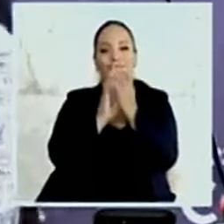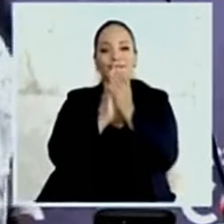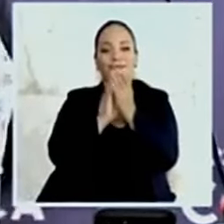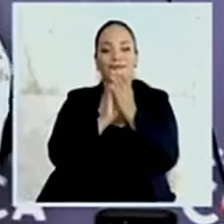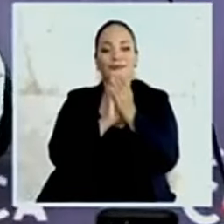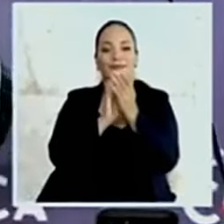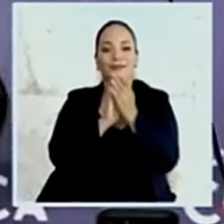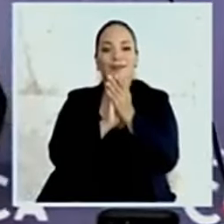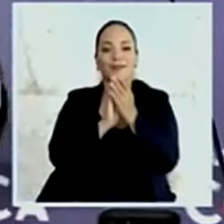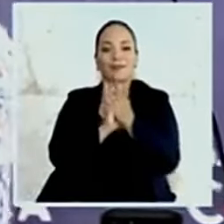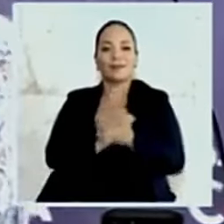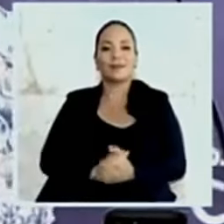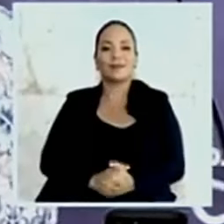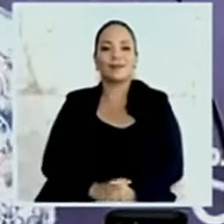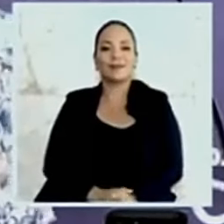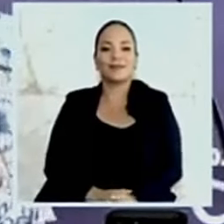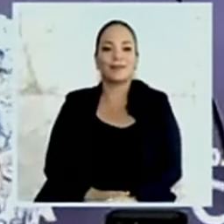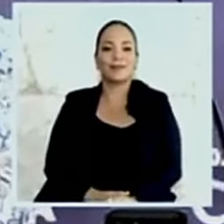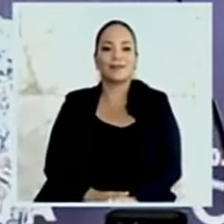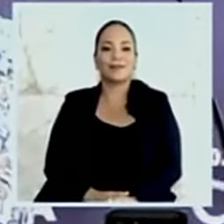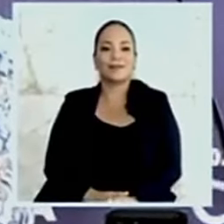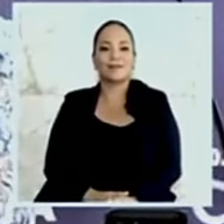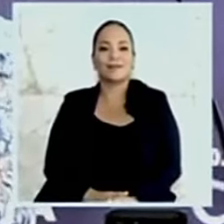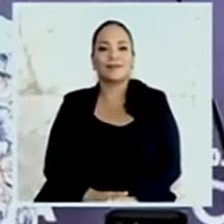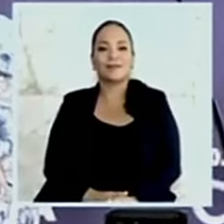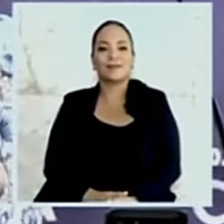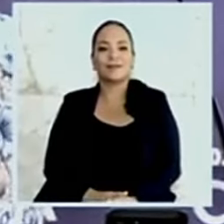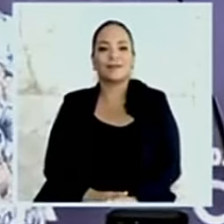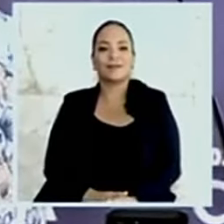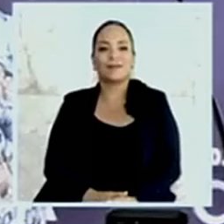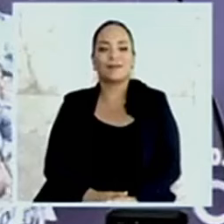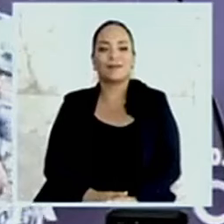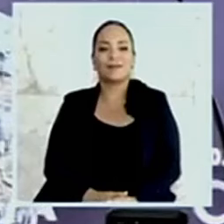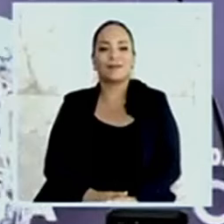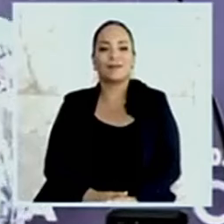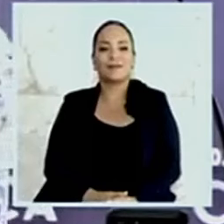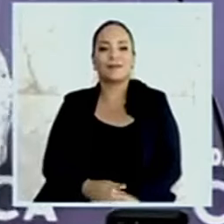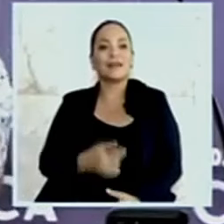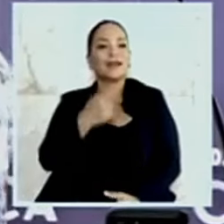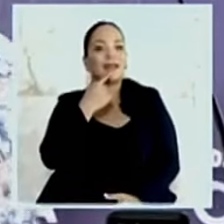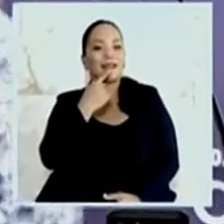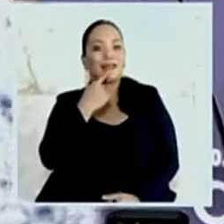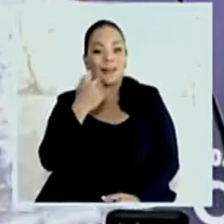Don Jairo, felicidades. Muchas gracias por colaborar con el estudio. Muchas